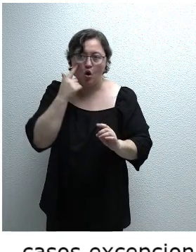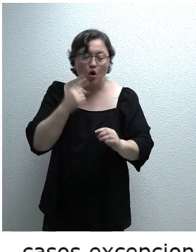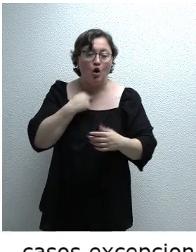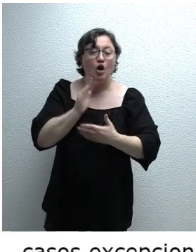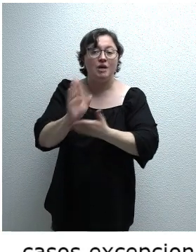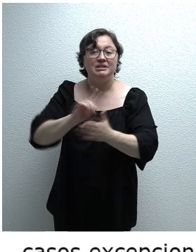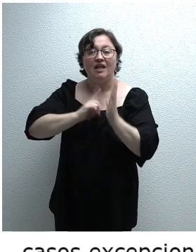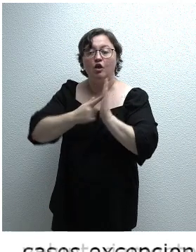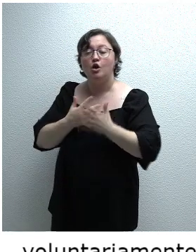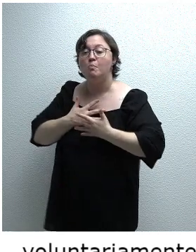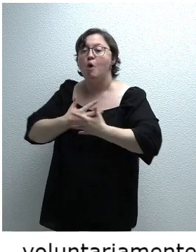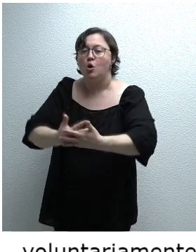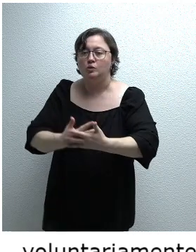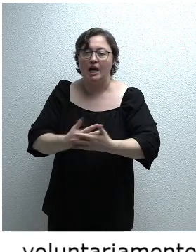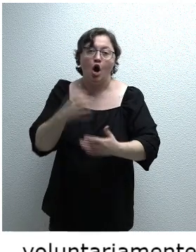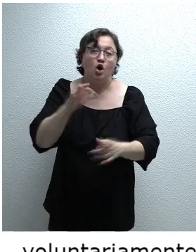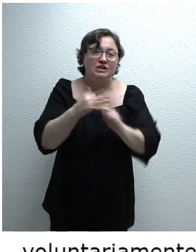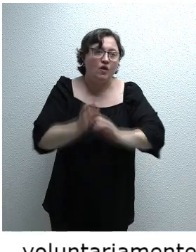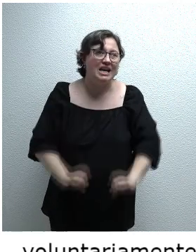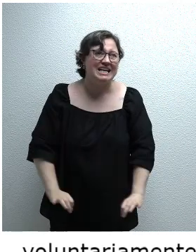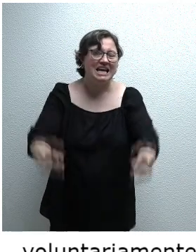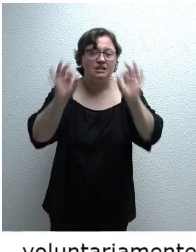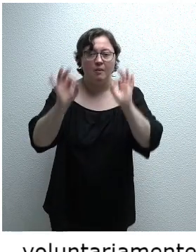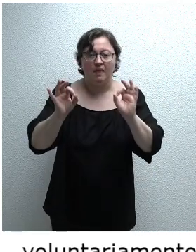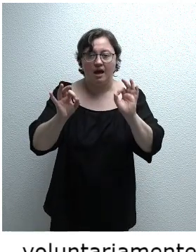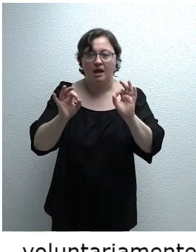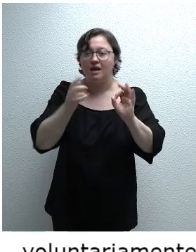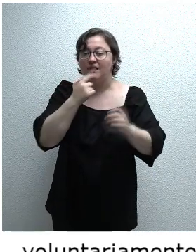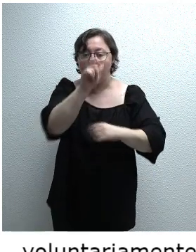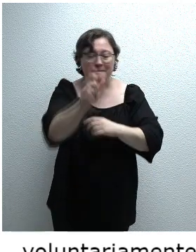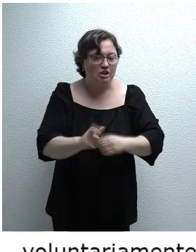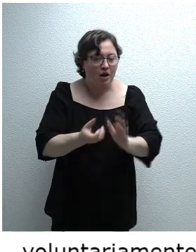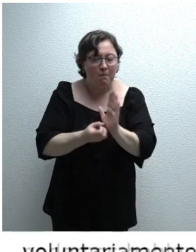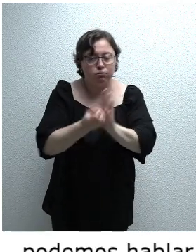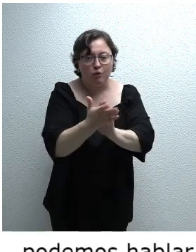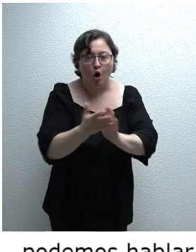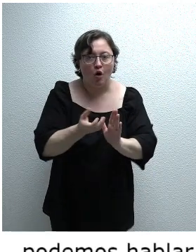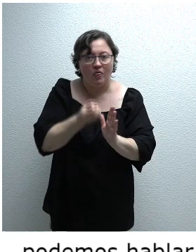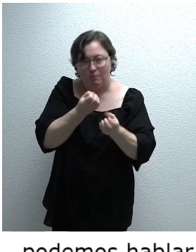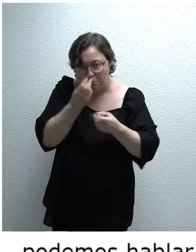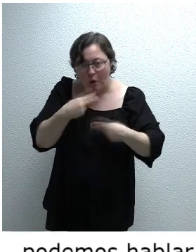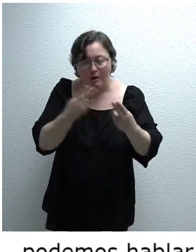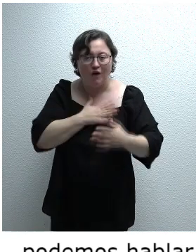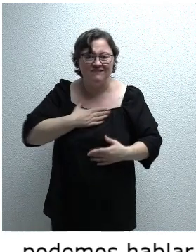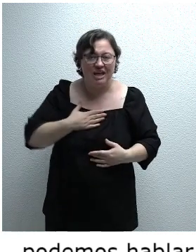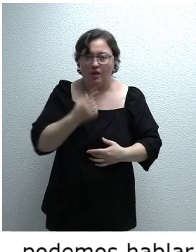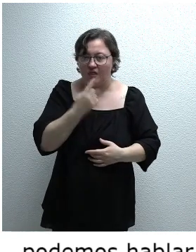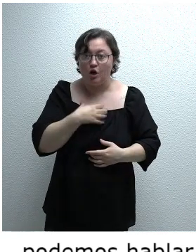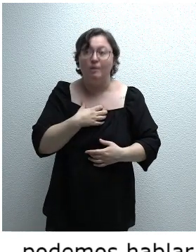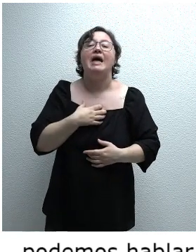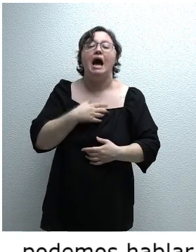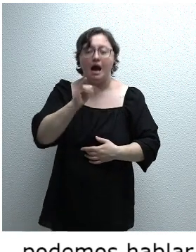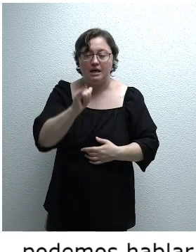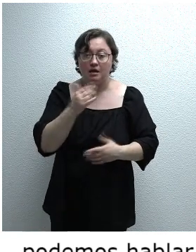voluntaria o en los supuestos excepcionalísimos en que una persona no pueda emitir o hacer una declaración de voluntad. ¿Forma